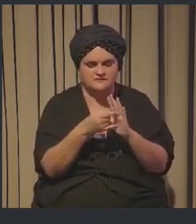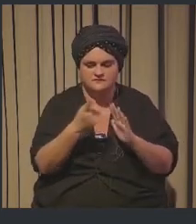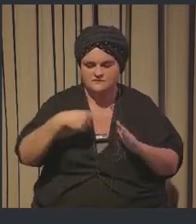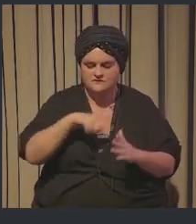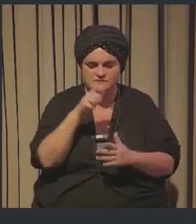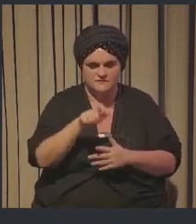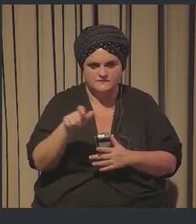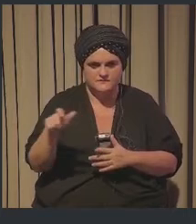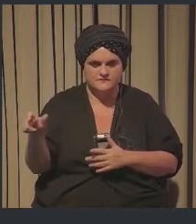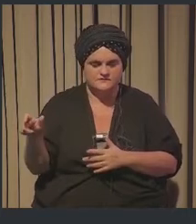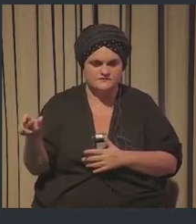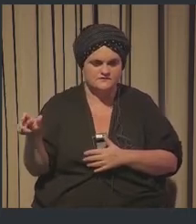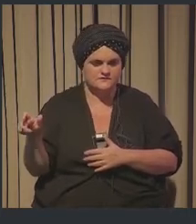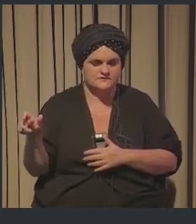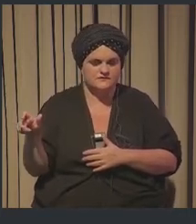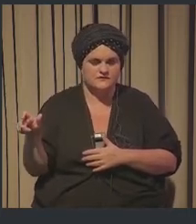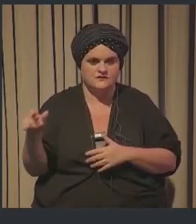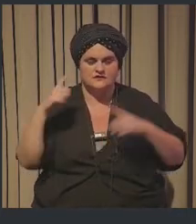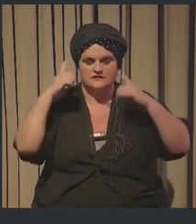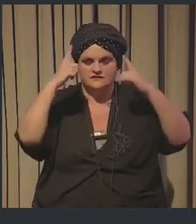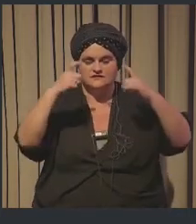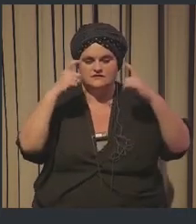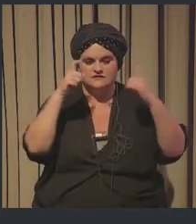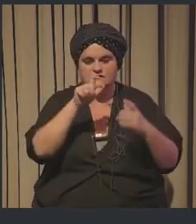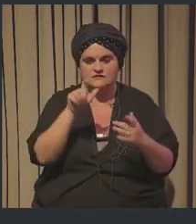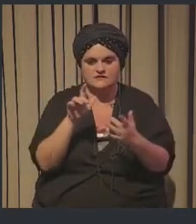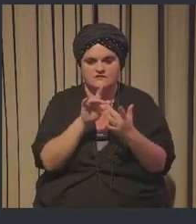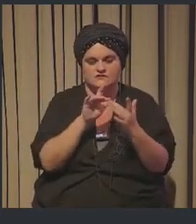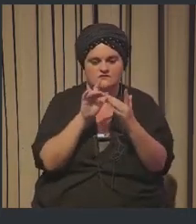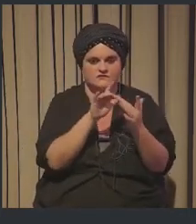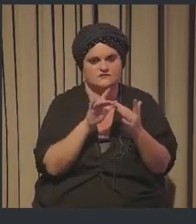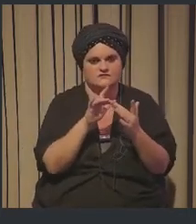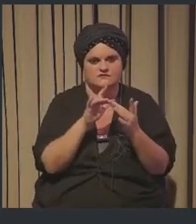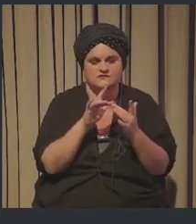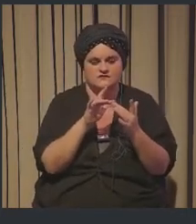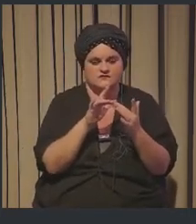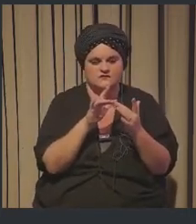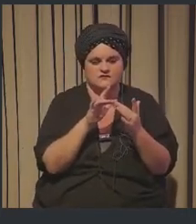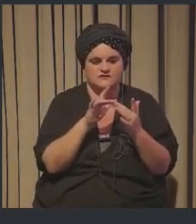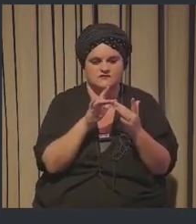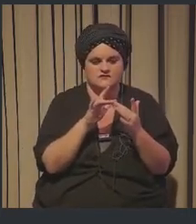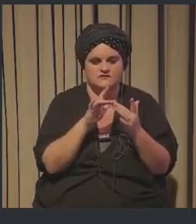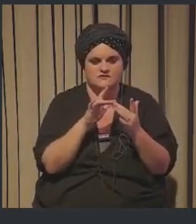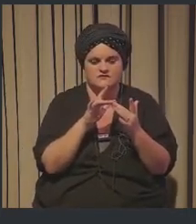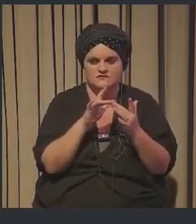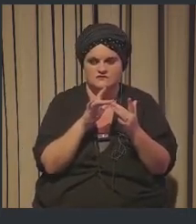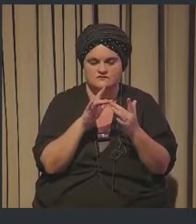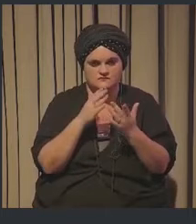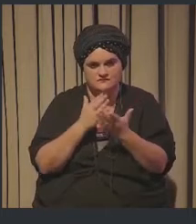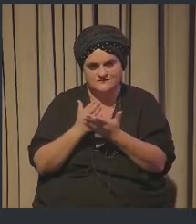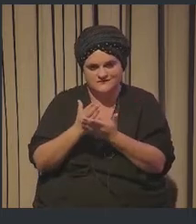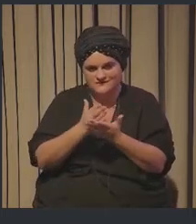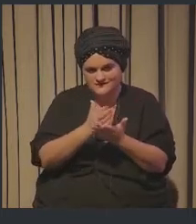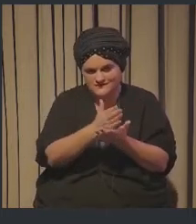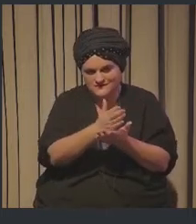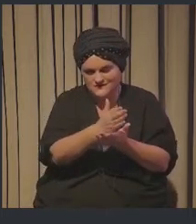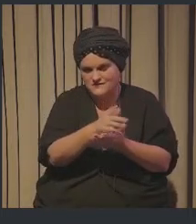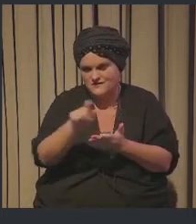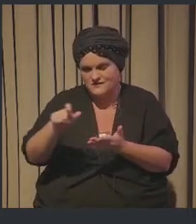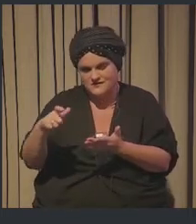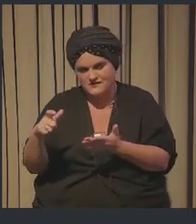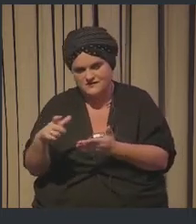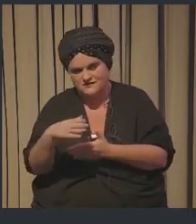personas que intentamos conectar todo esto, crear un tendenciómetro para que la gente lo pueda